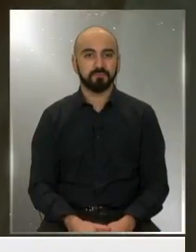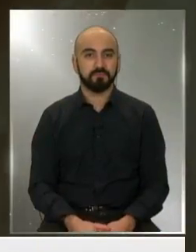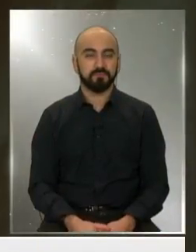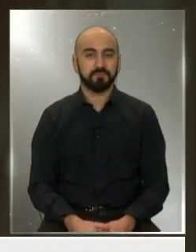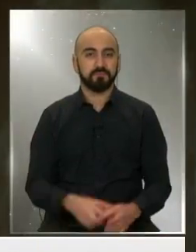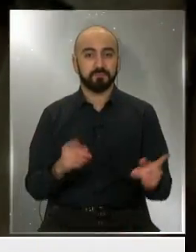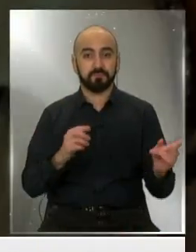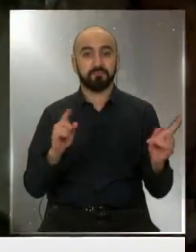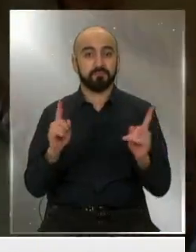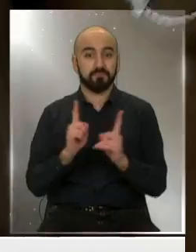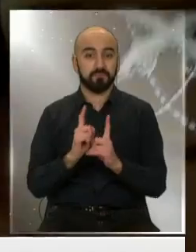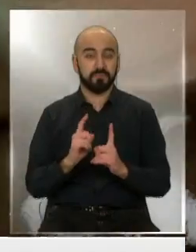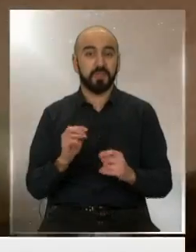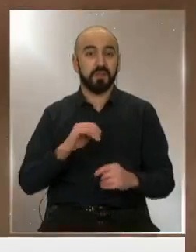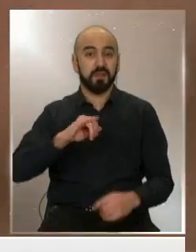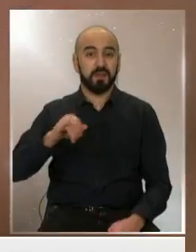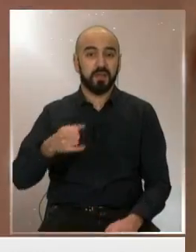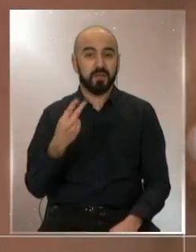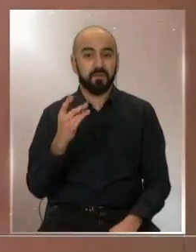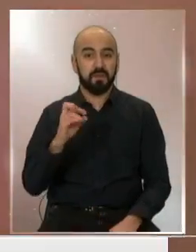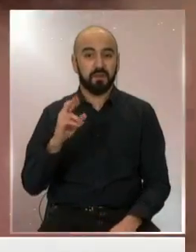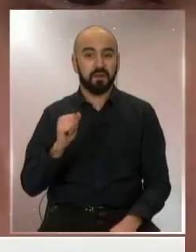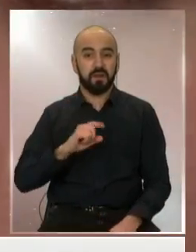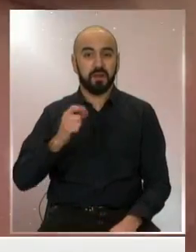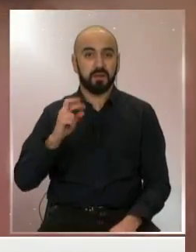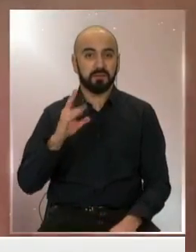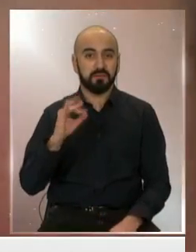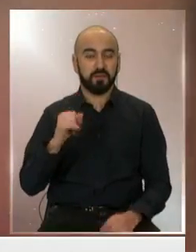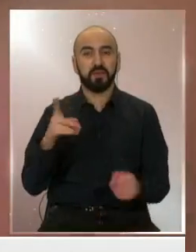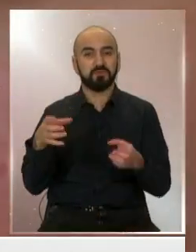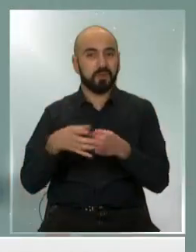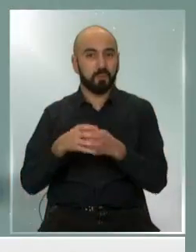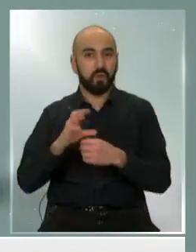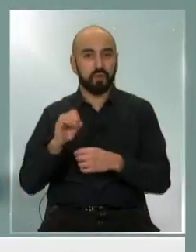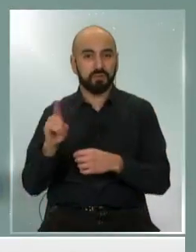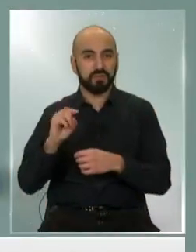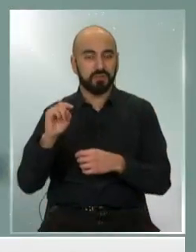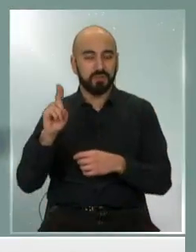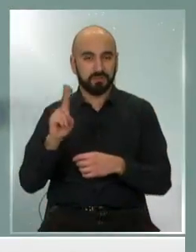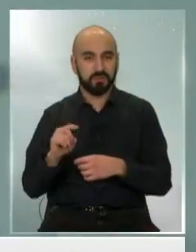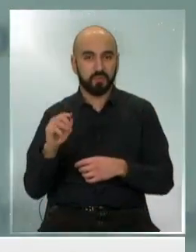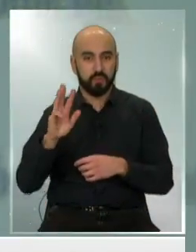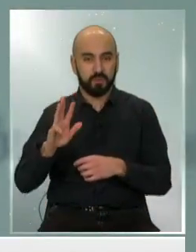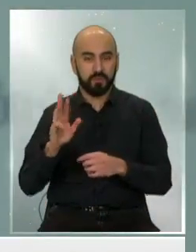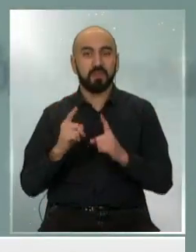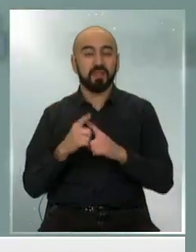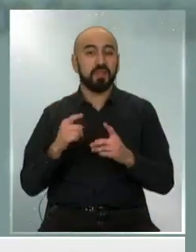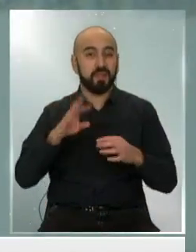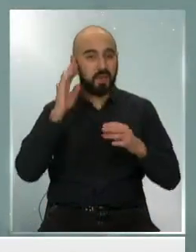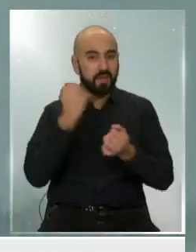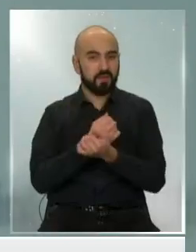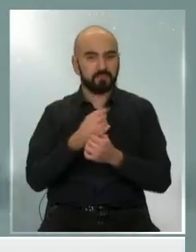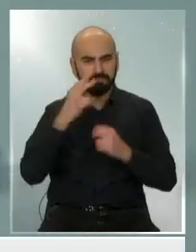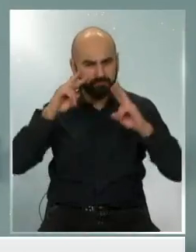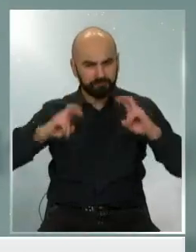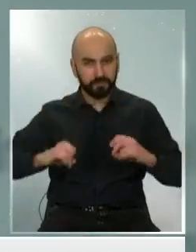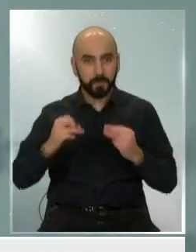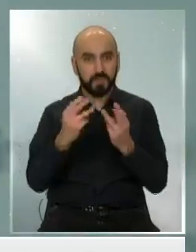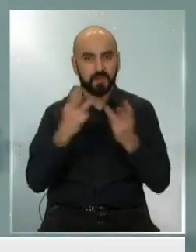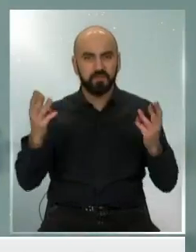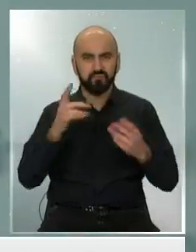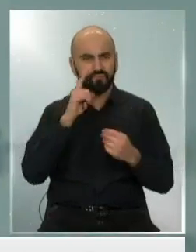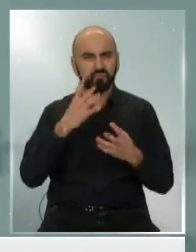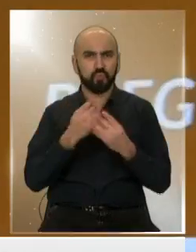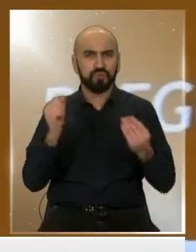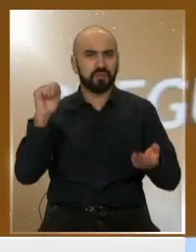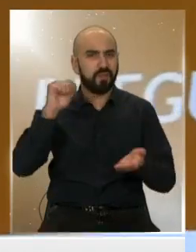Junto a la teniente Javiera García del OS9 de Carabineros, analizamos esta página que acumula cientos de